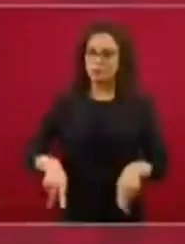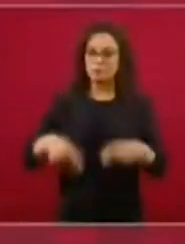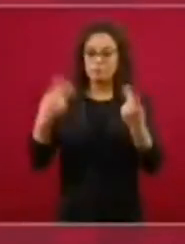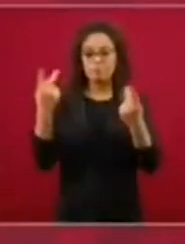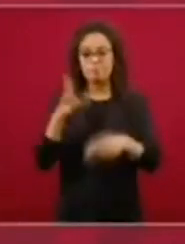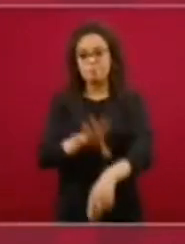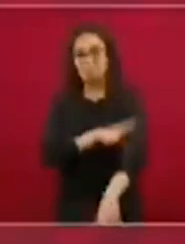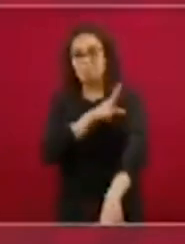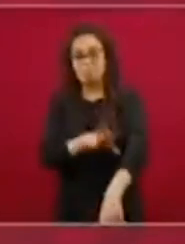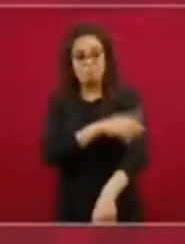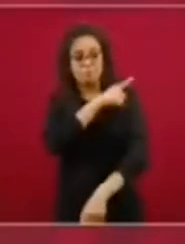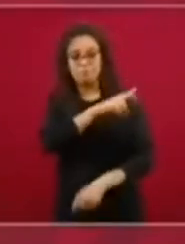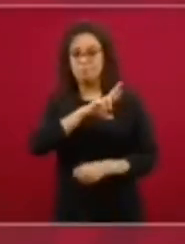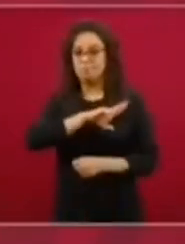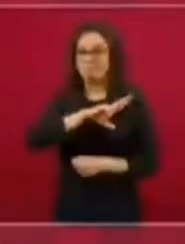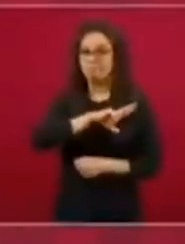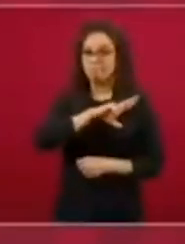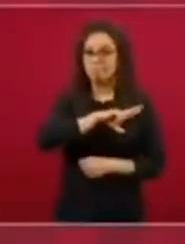a particulares.